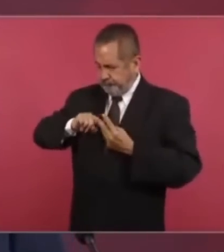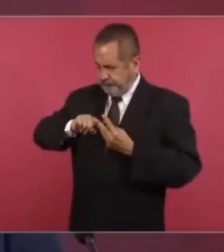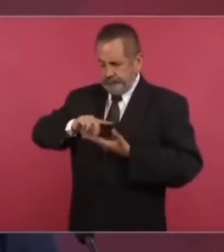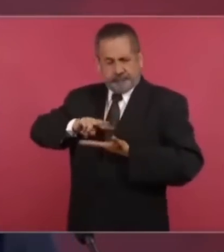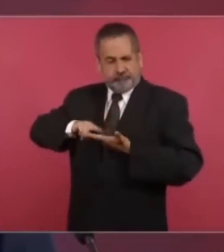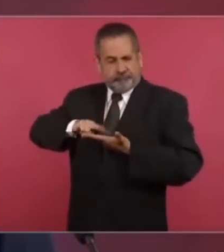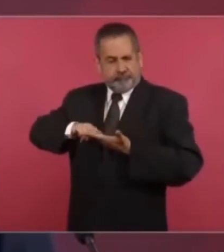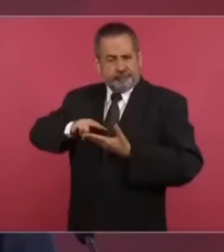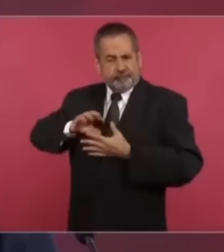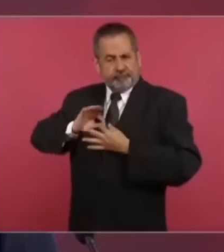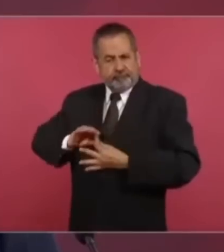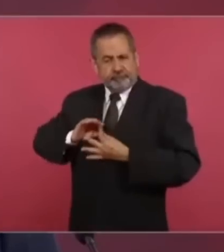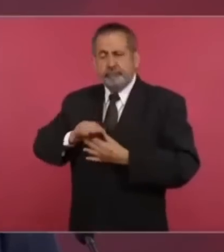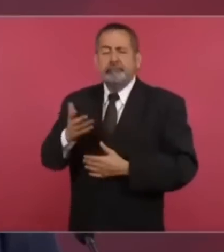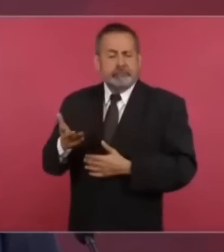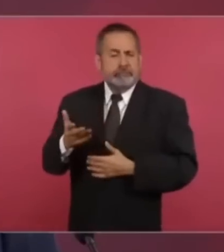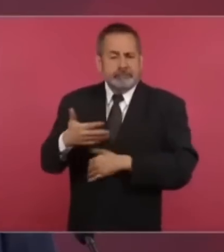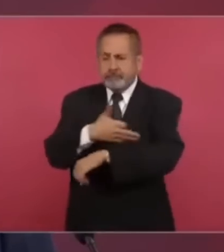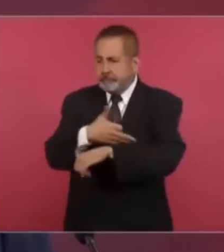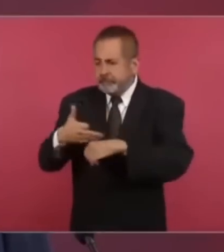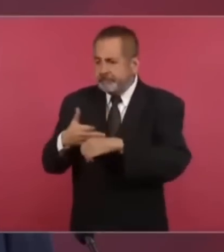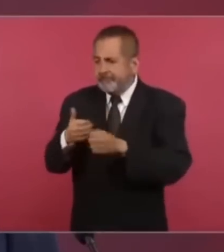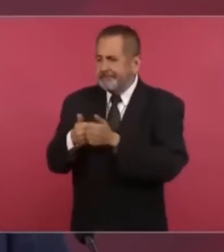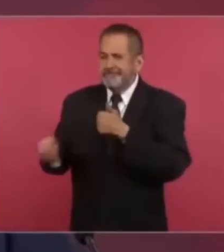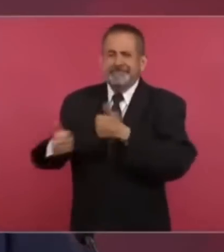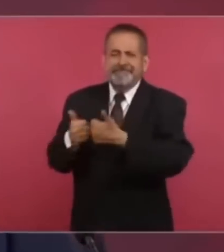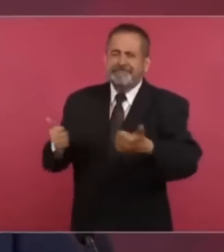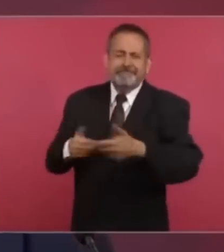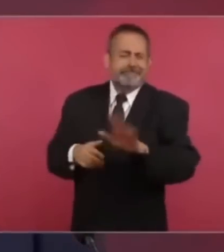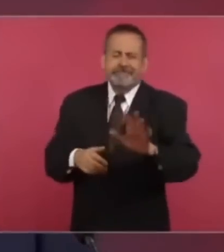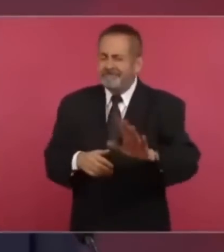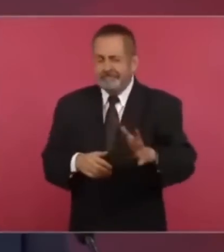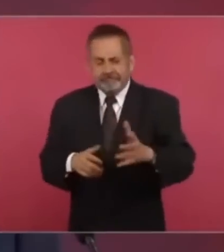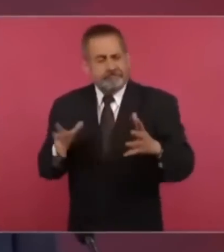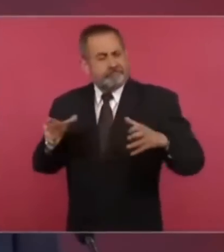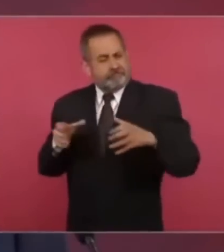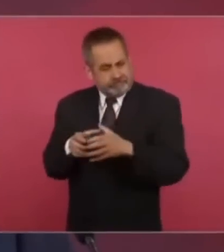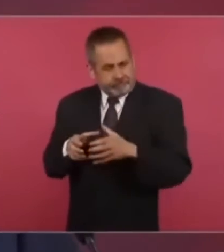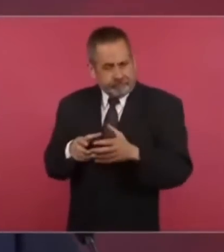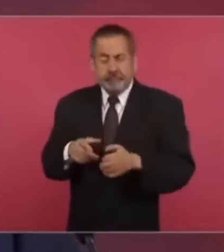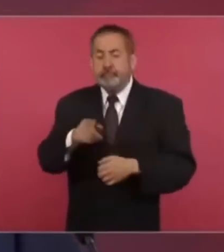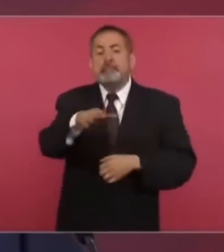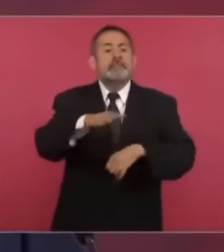las familias. La familia mexicana es